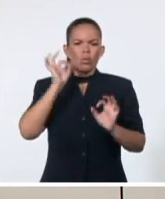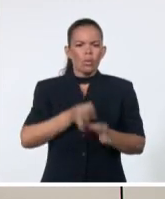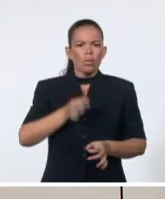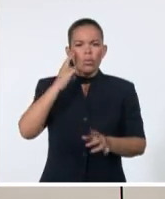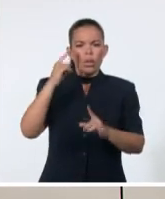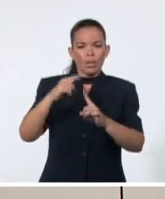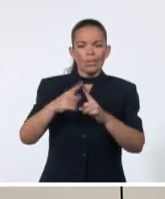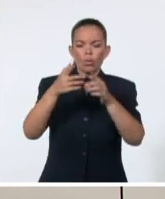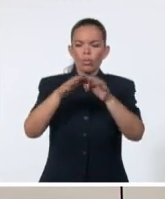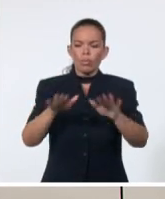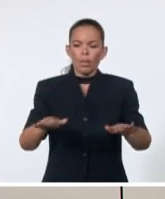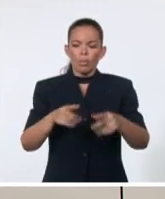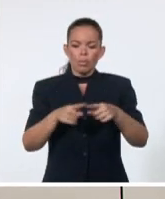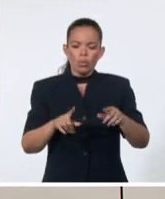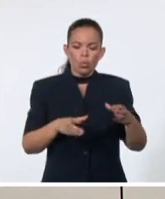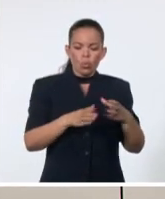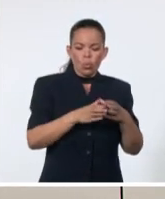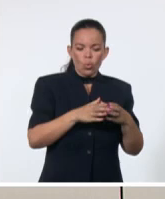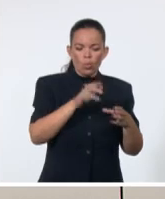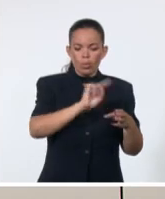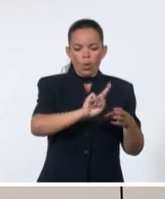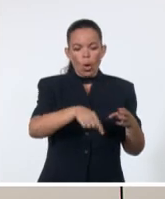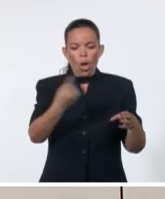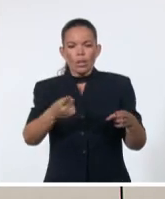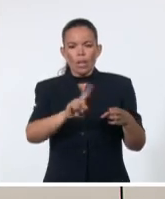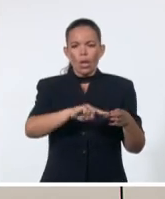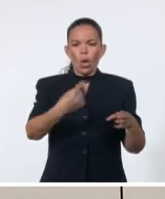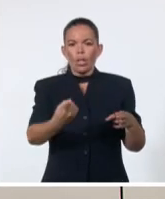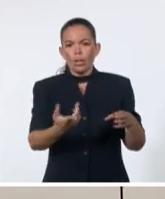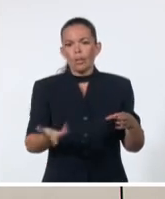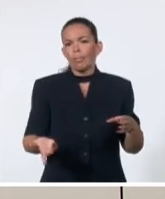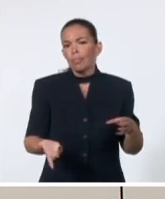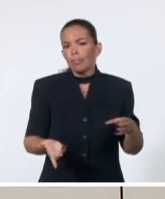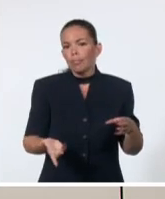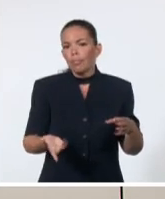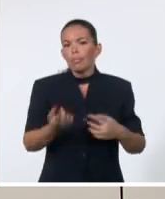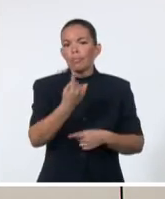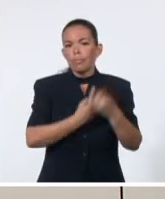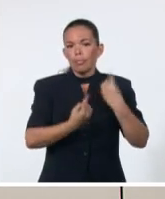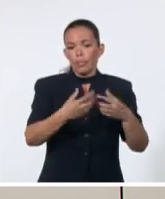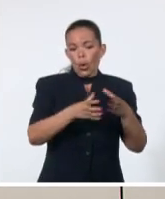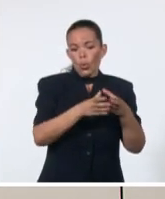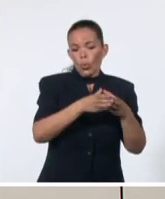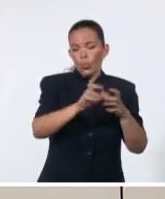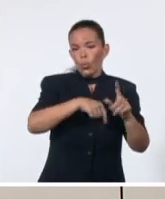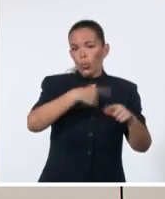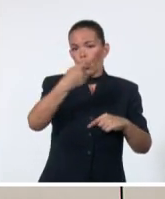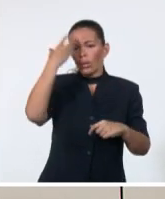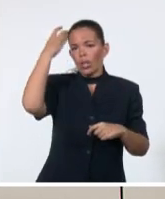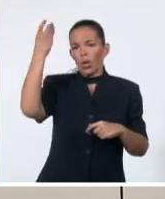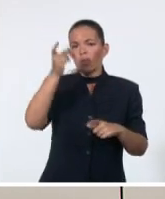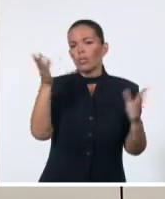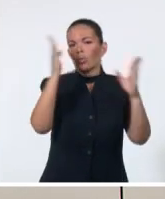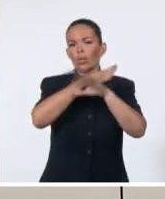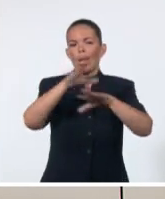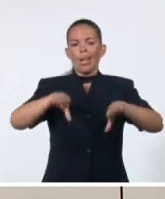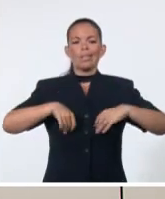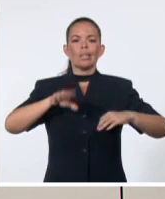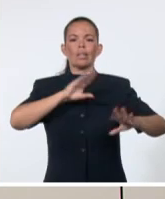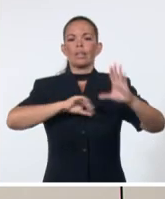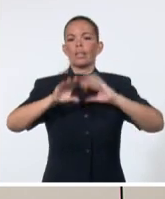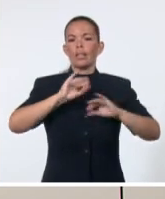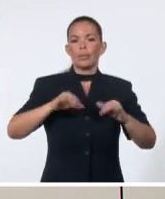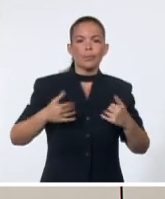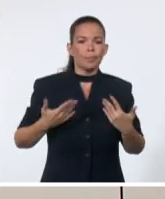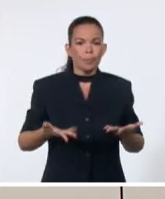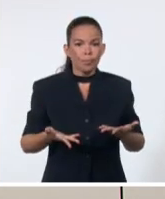viejos dirigentes opositores diciendo que no respaldan el diálogo y los resultados. Lo primero es entender de qué se